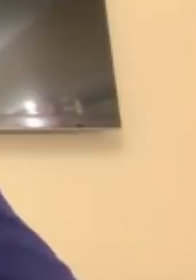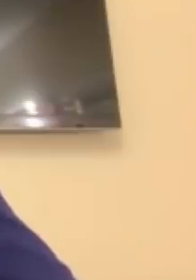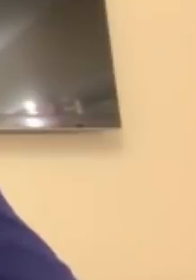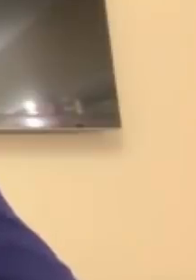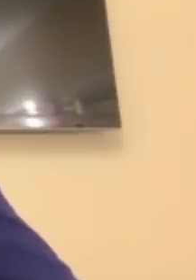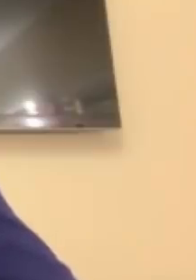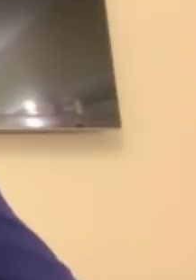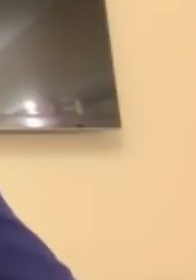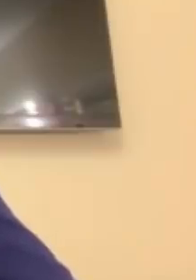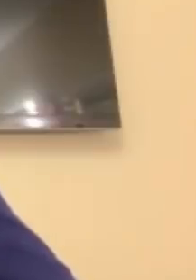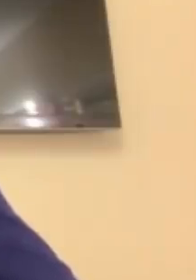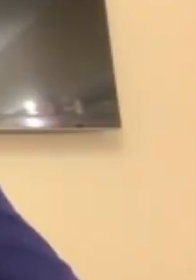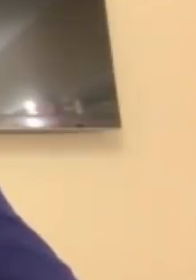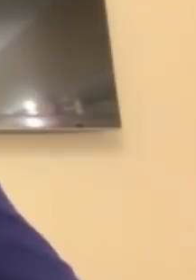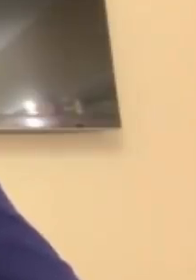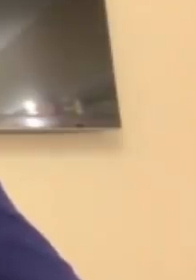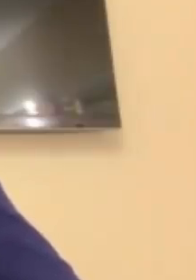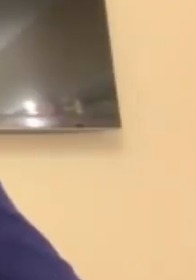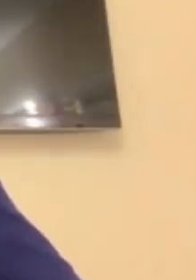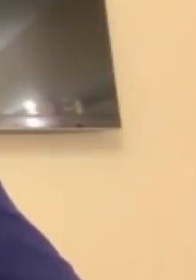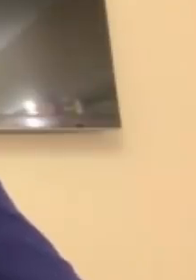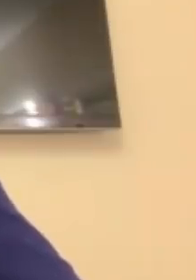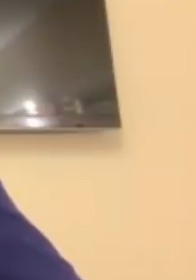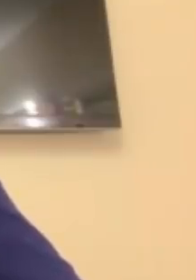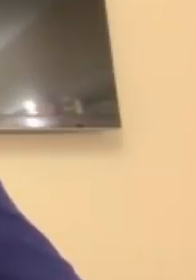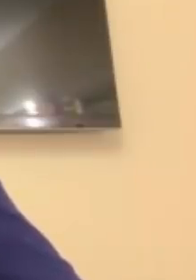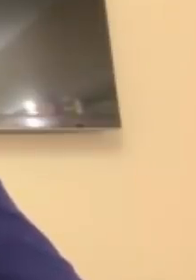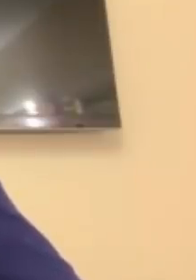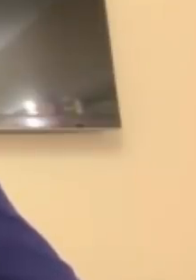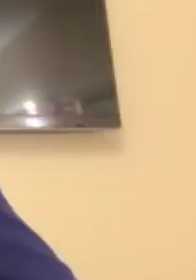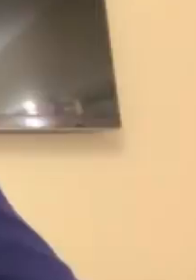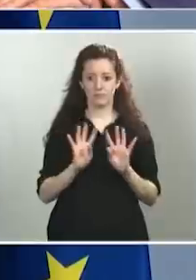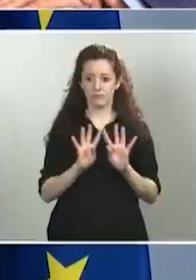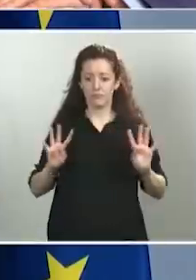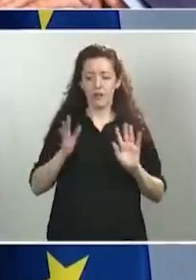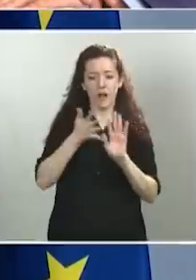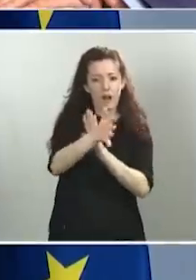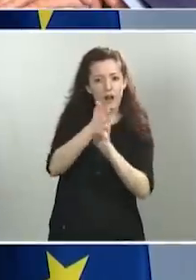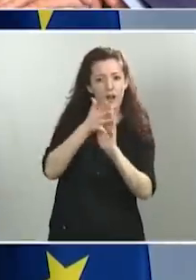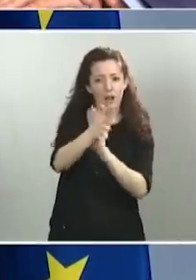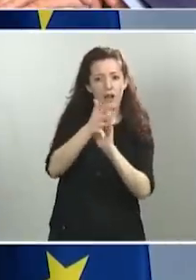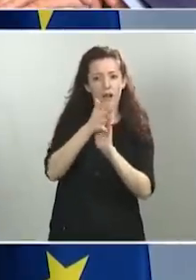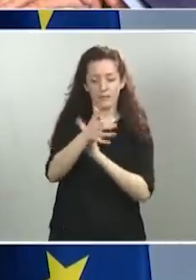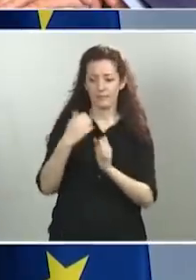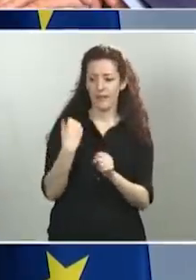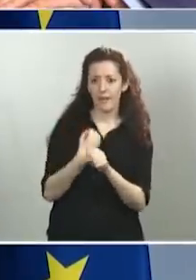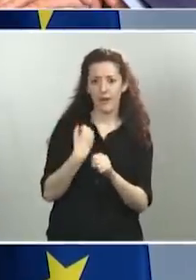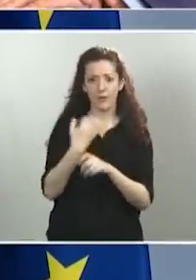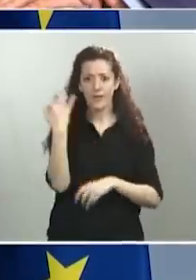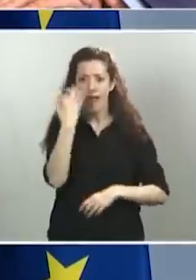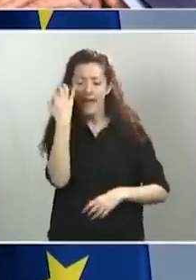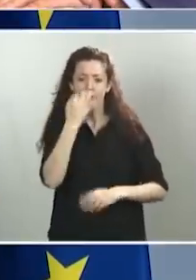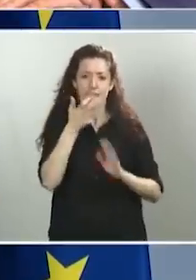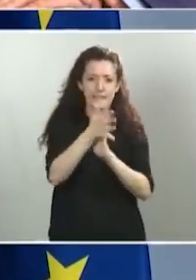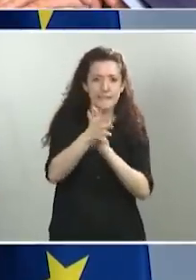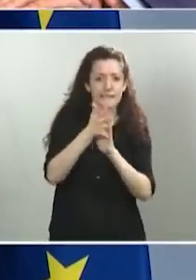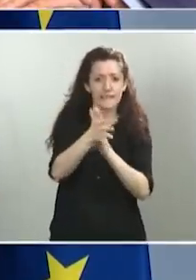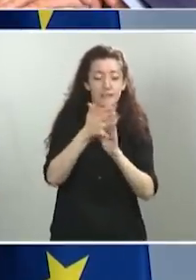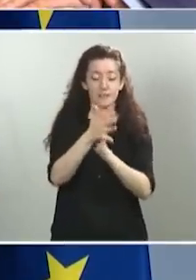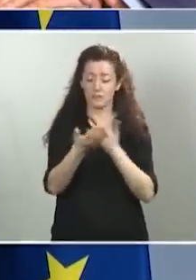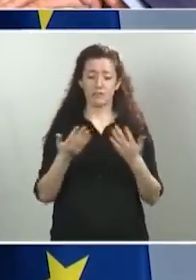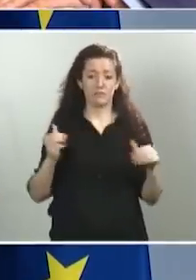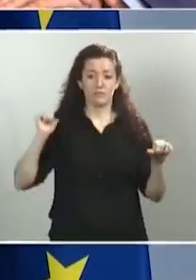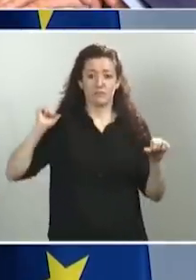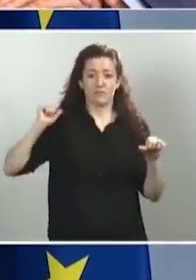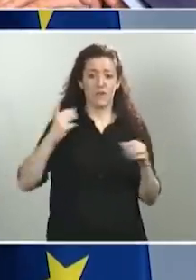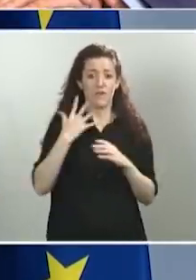antes teníamos como habituales, ¿no? Y como muchas que estamos viendo estos días a través de las redes sociales, yo todo lo que estoy viendo desde España, además de a través